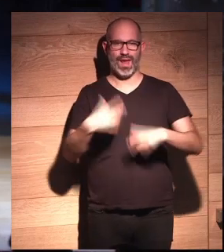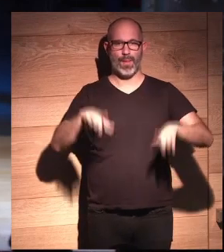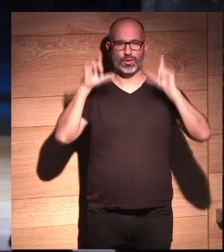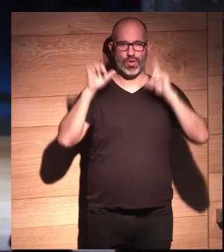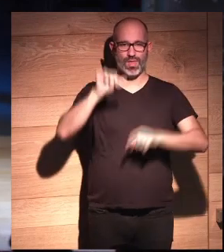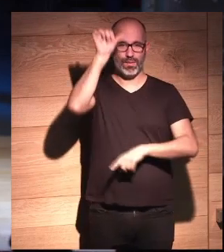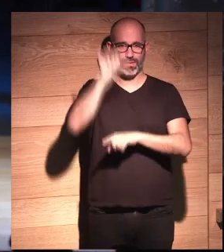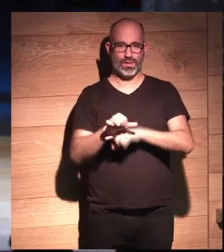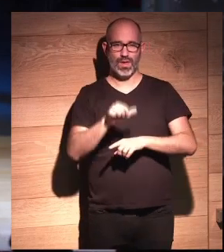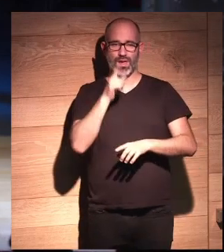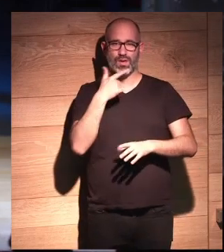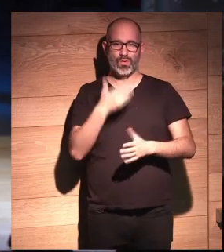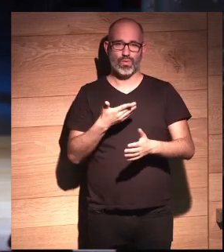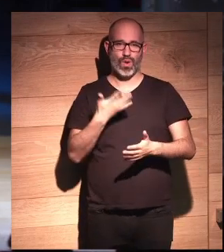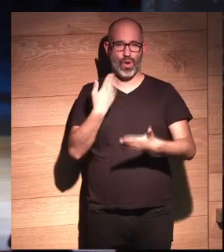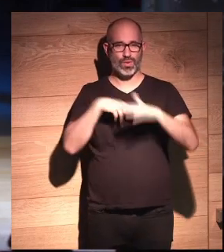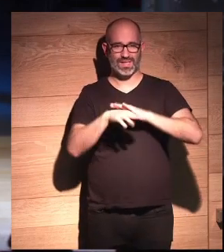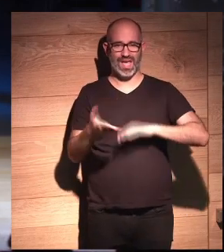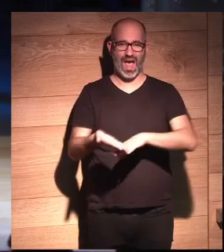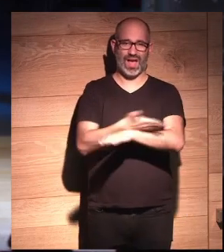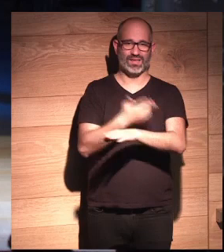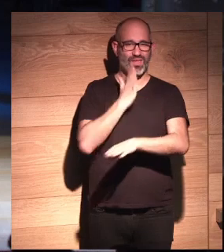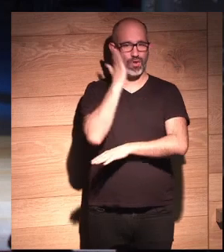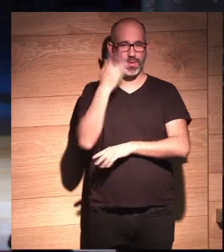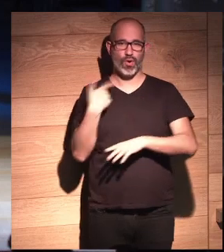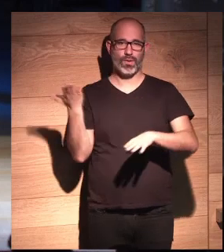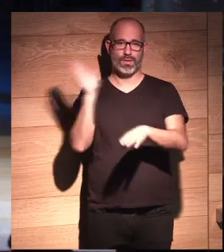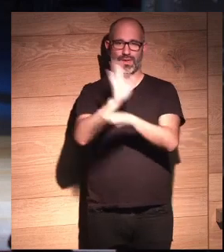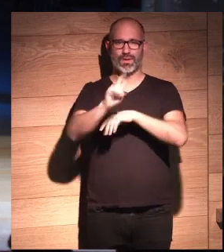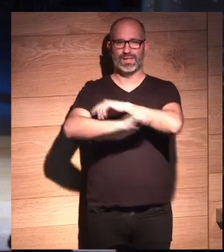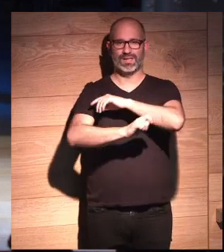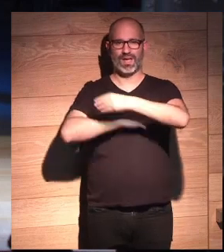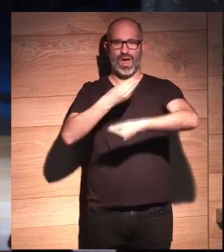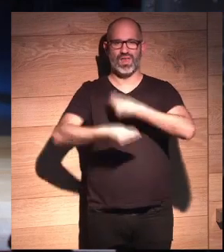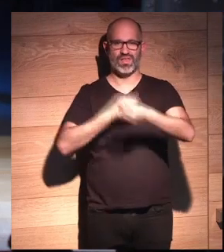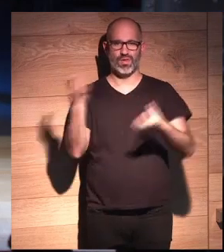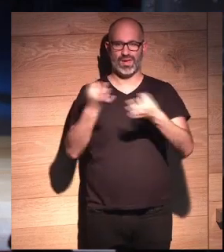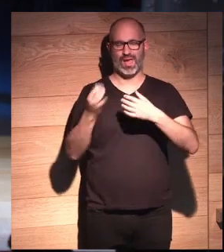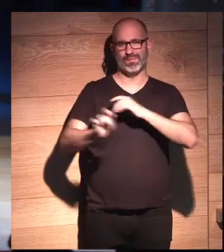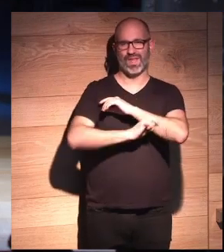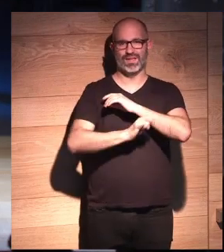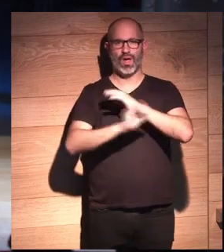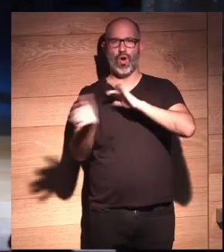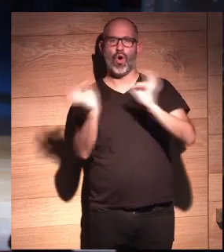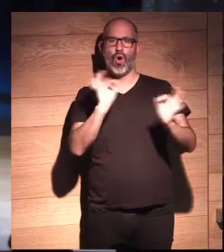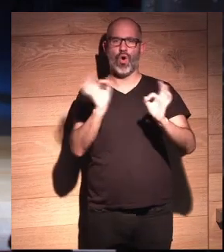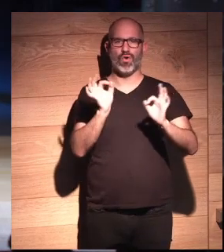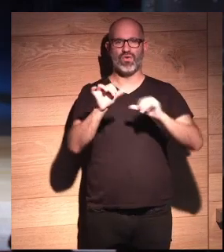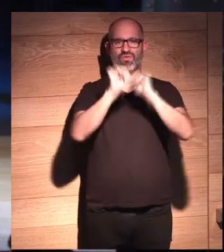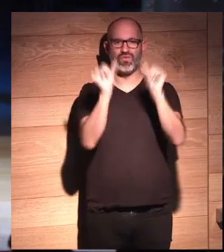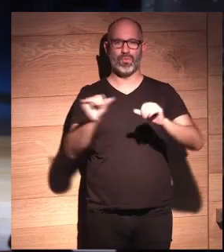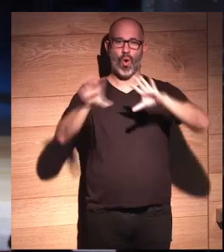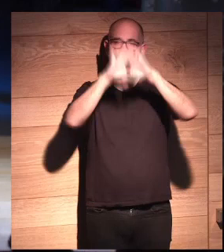se llama Un cuento antes de dormir, que es un poco lo que os vamos a presentar hoy, como la estrategia que estamos haciendo, la estrategia, o me gusta más llamarlo